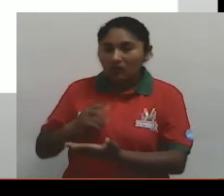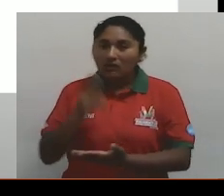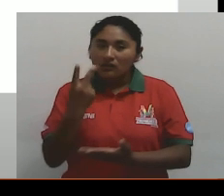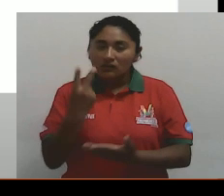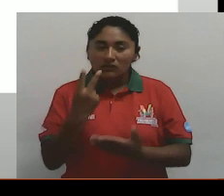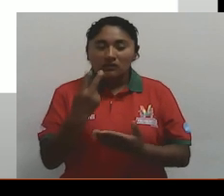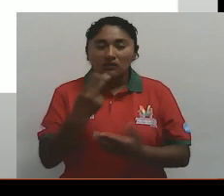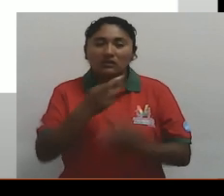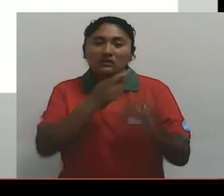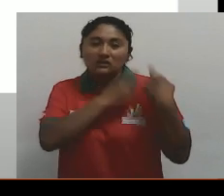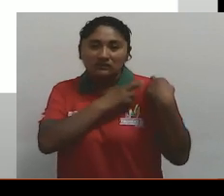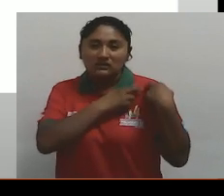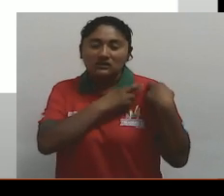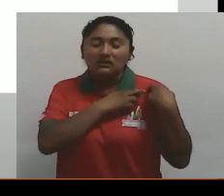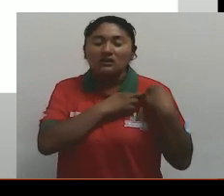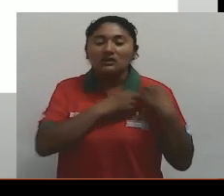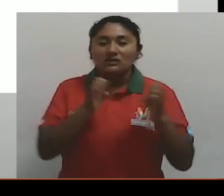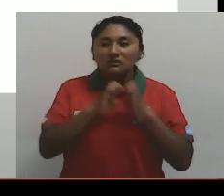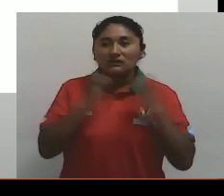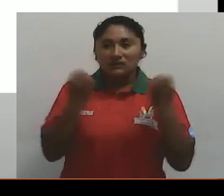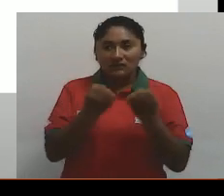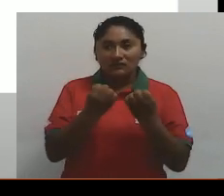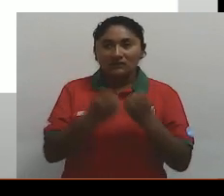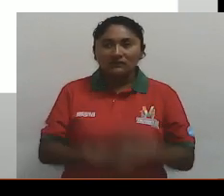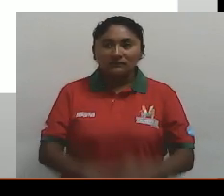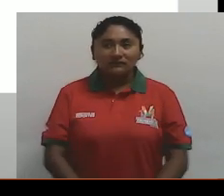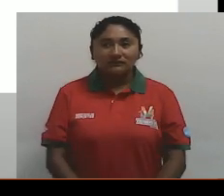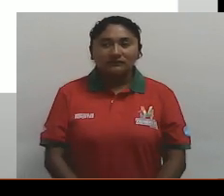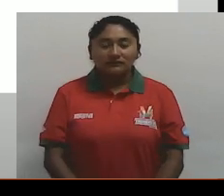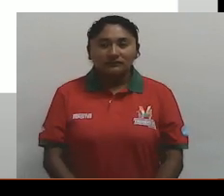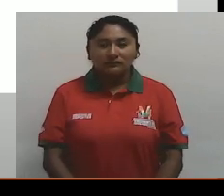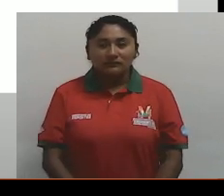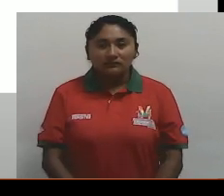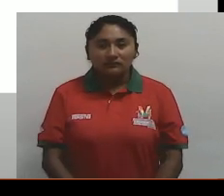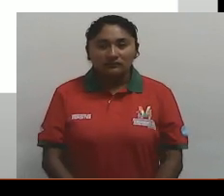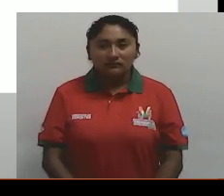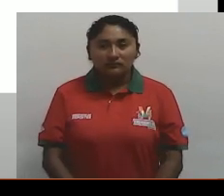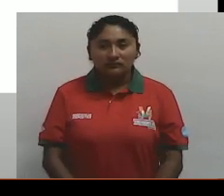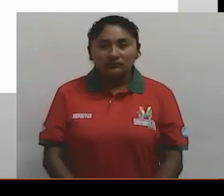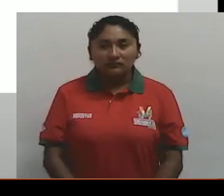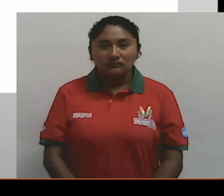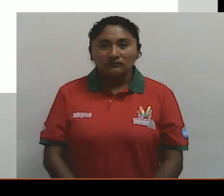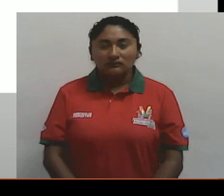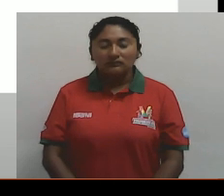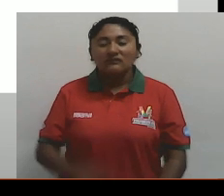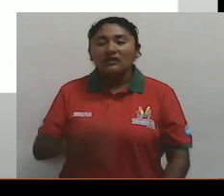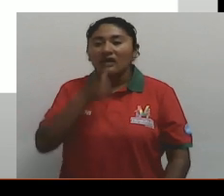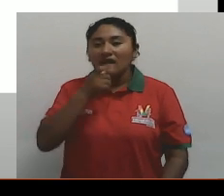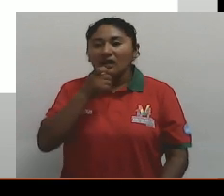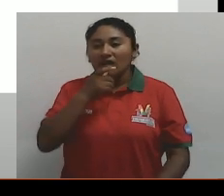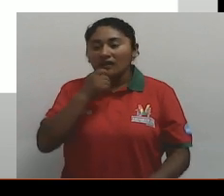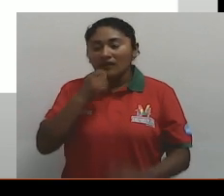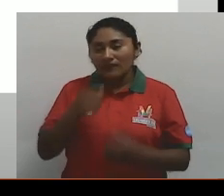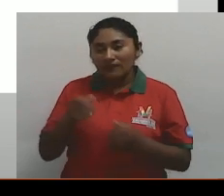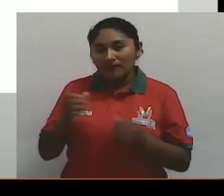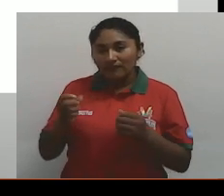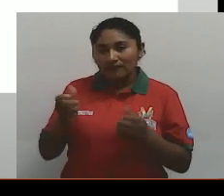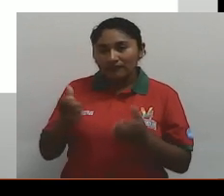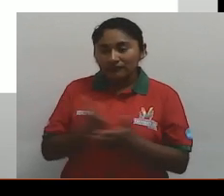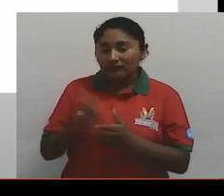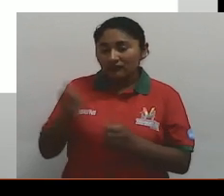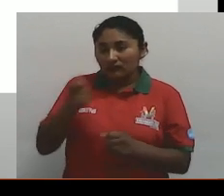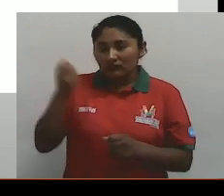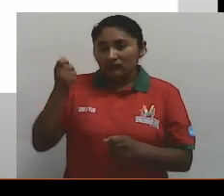El ganador del sorteo elige ya sea el derecho a sacar o recibir el saque o el lado de la cancha. El perdedor toma la